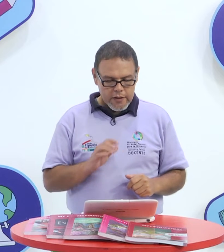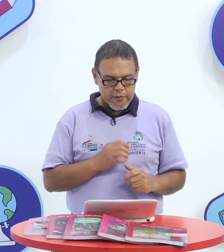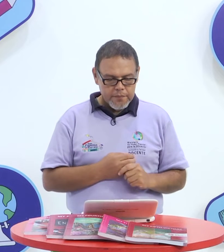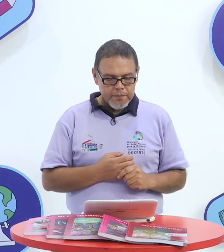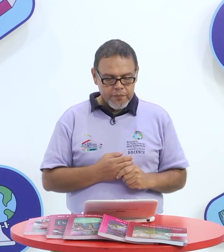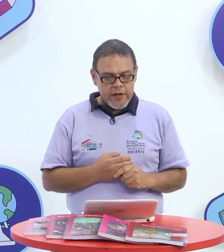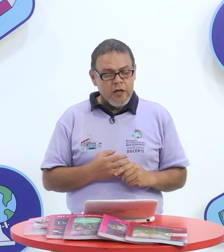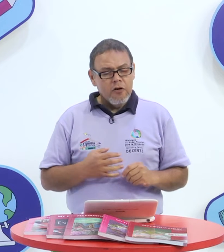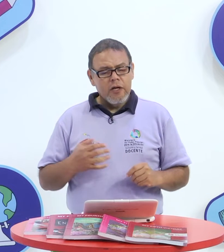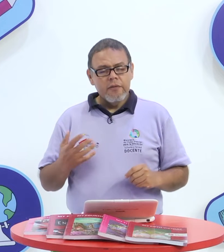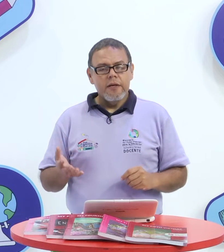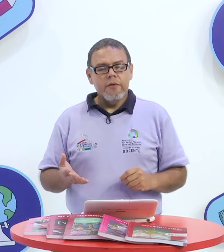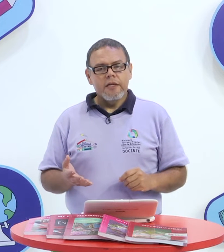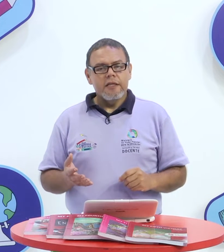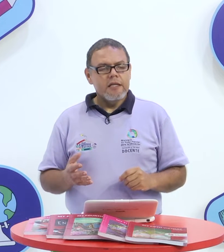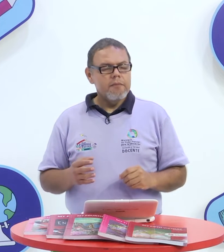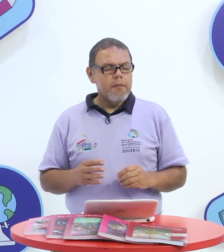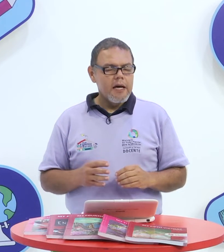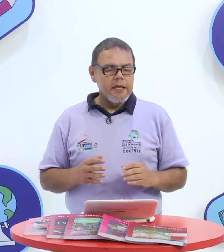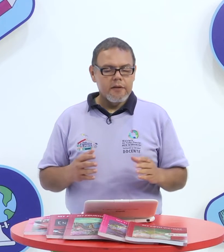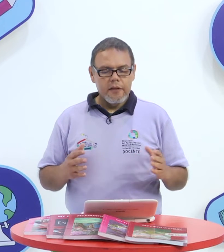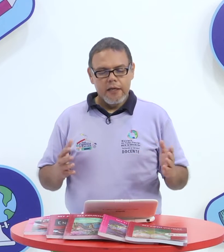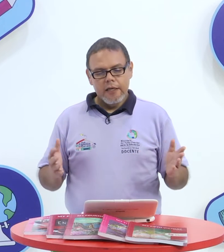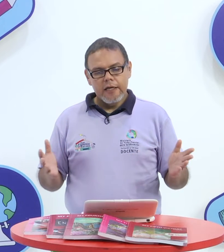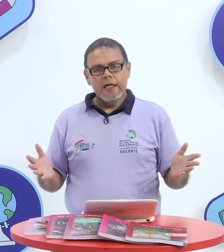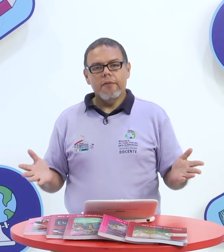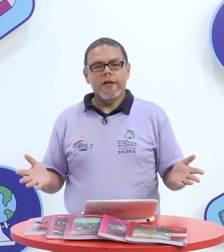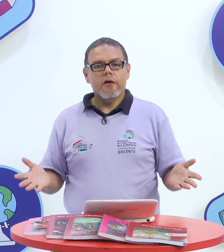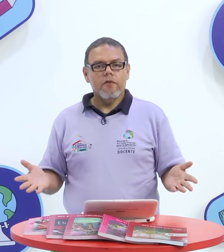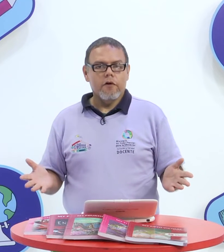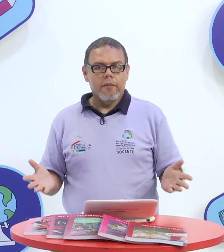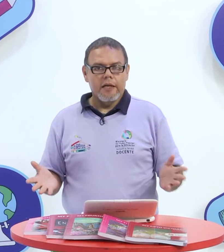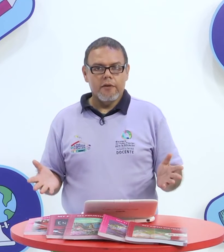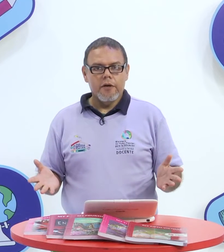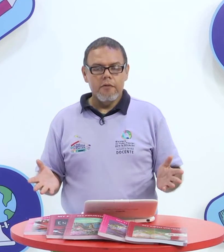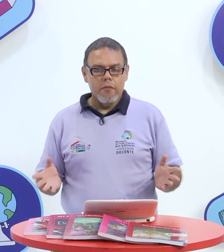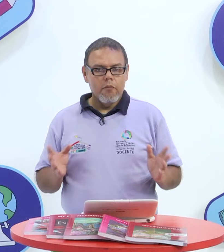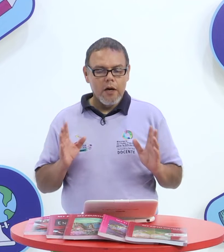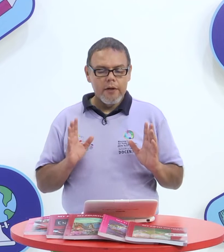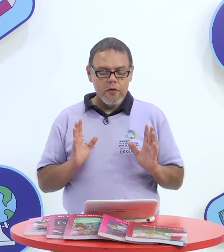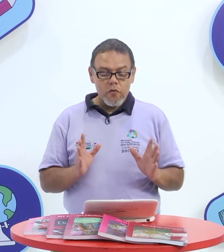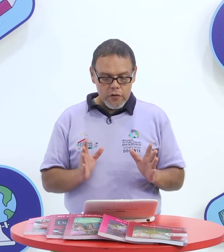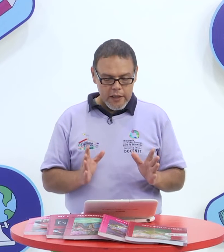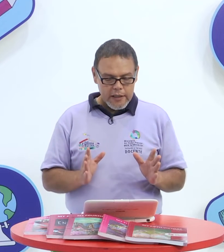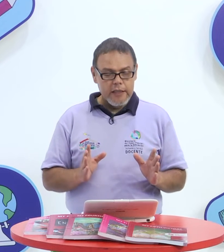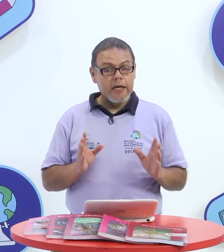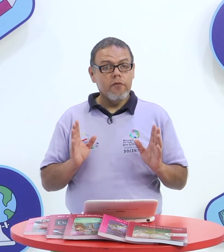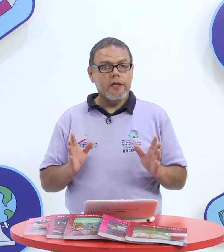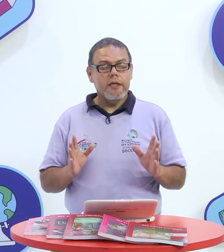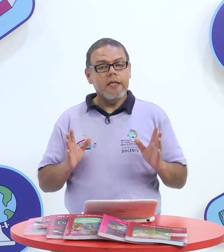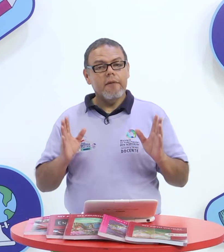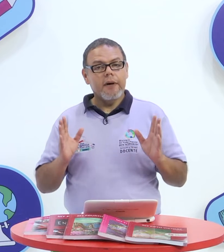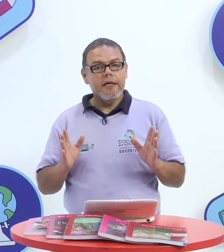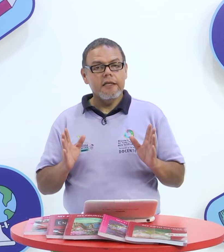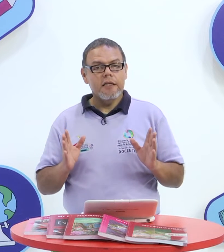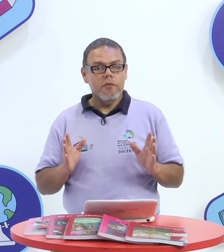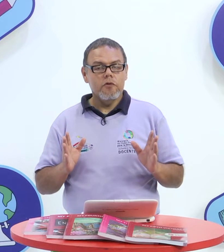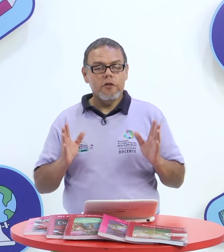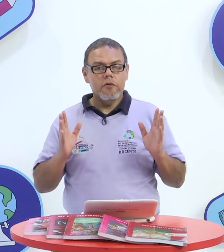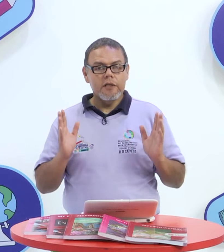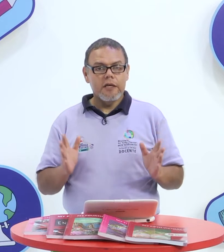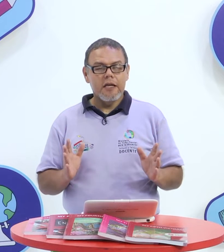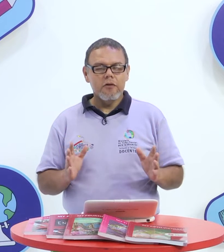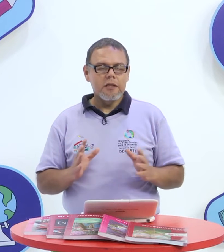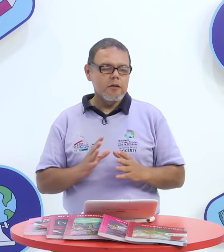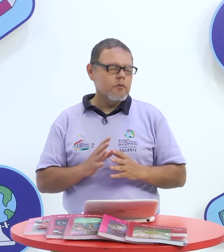pendientes con eso. Los adverbios, ¿verdad? Tienen varias reglas para conformarse, ¿ok? Vamos a ver una. Recuerden, en la página tenemos